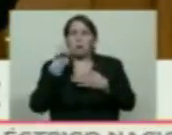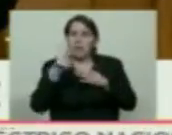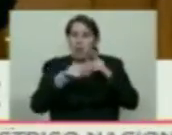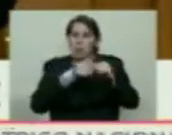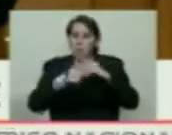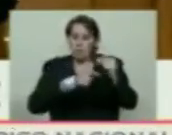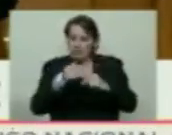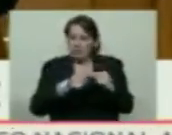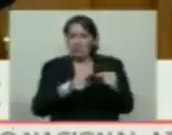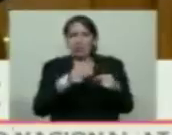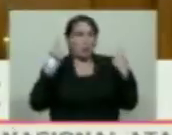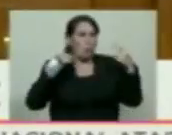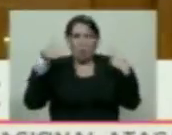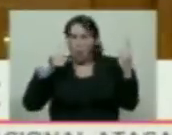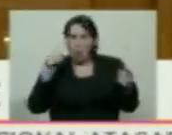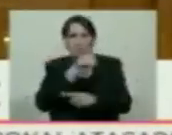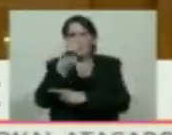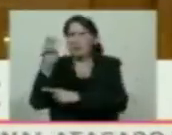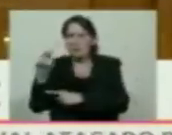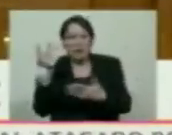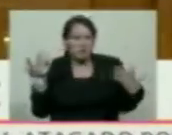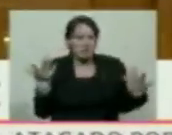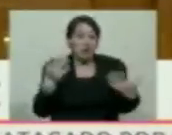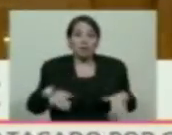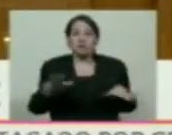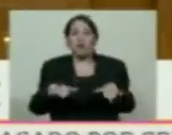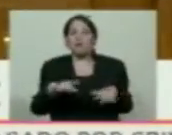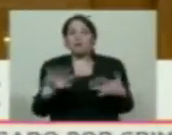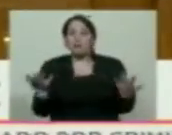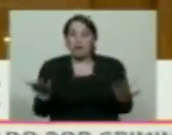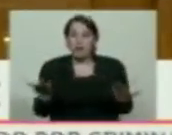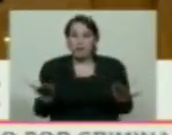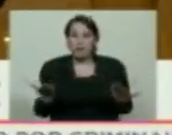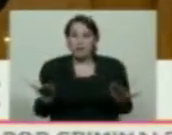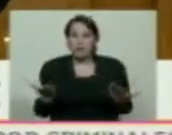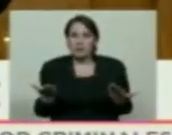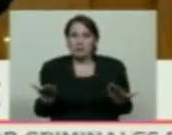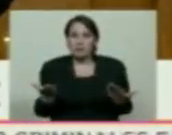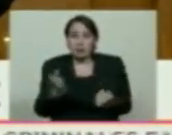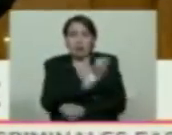anda como loco, traten de ver de dónde salió. Si salió de la derecha, es mentira.